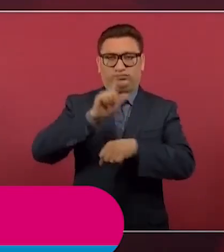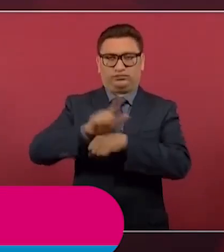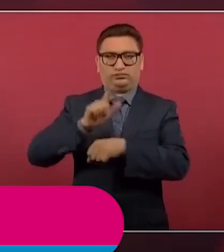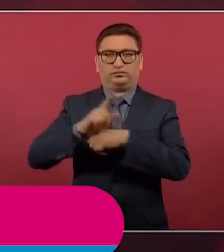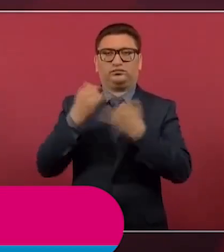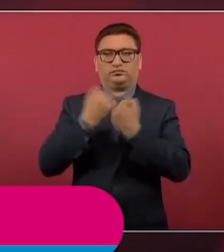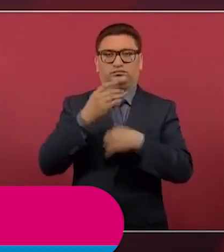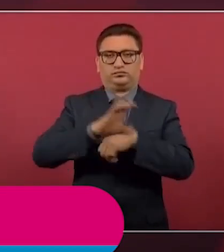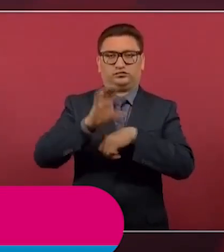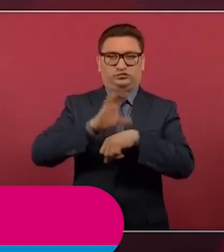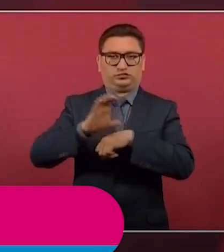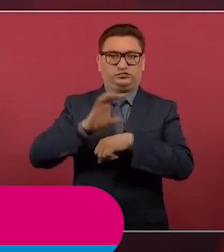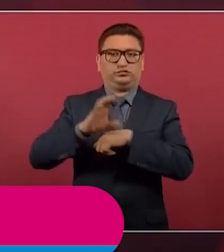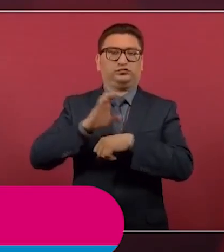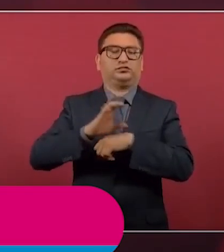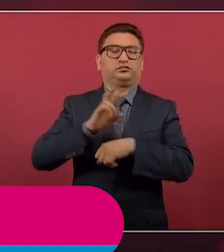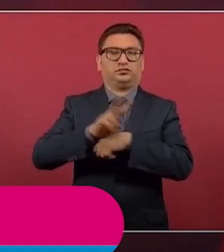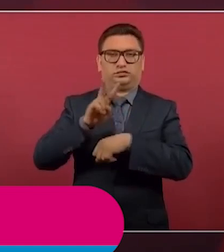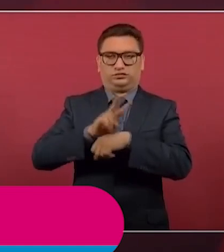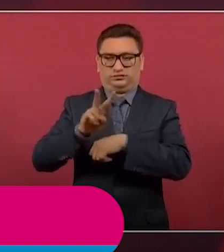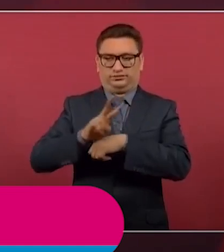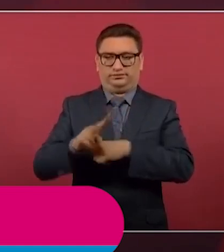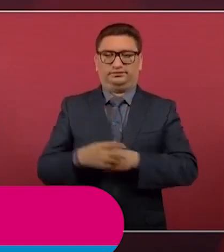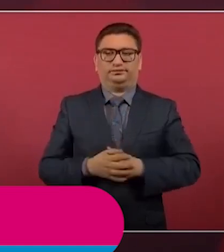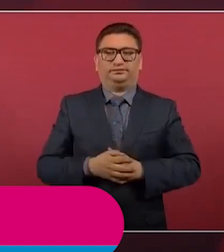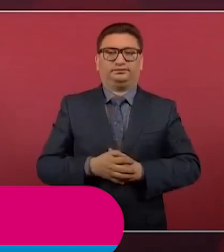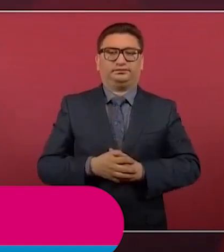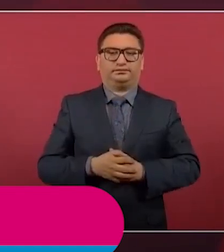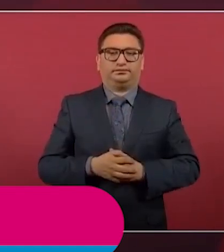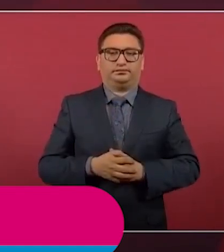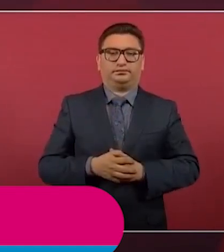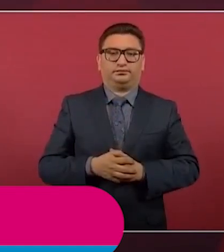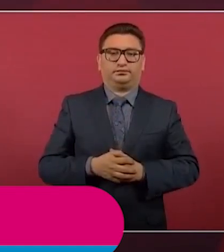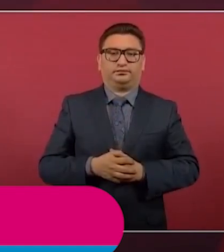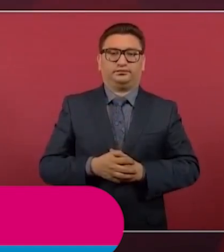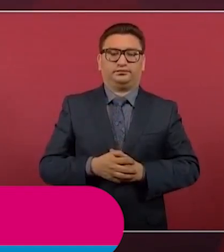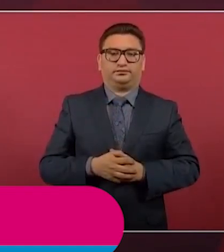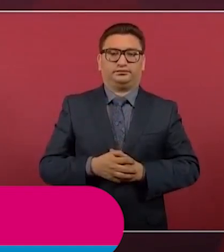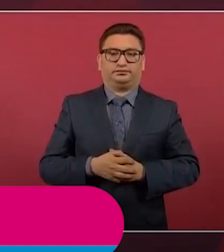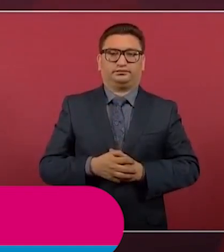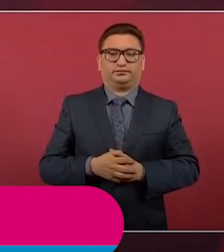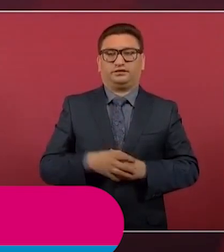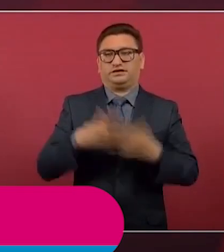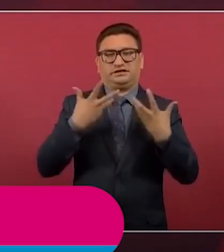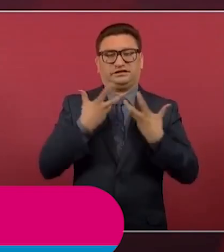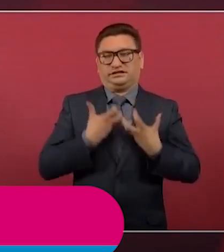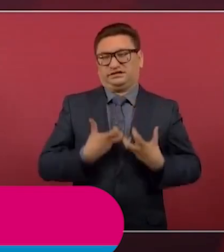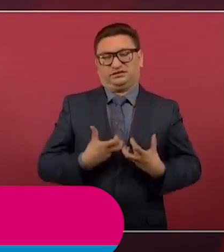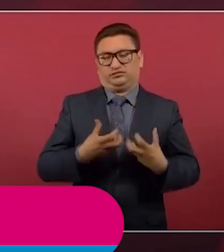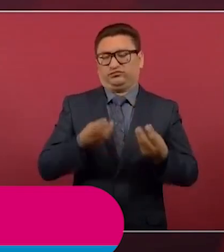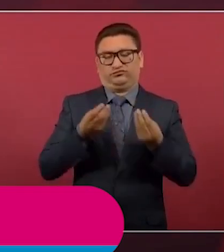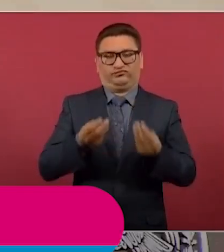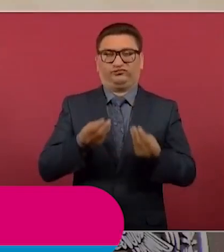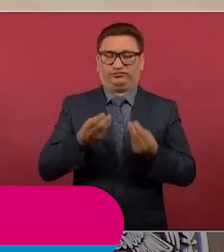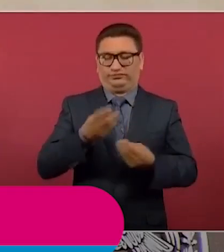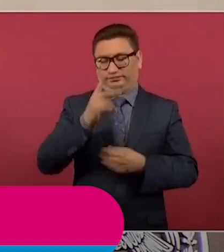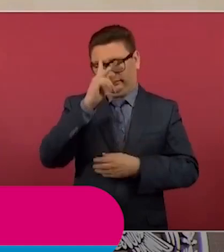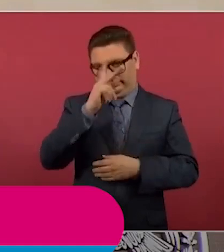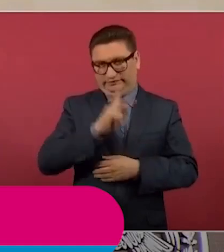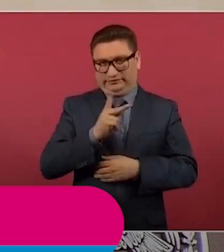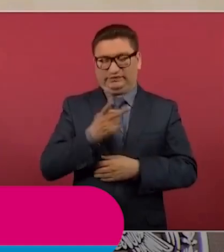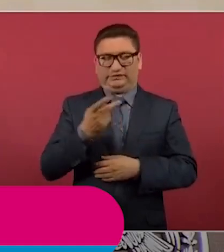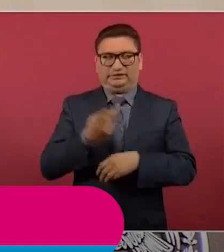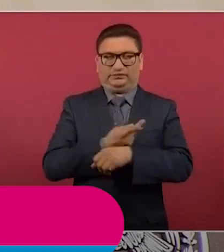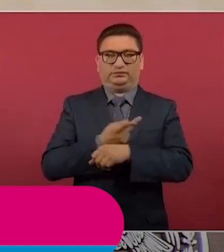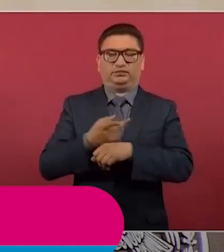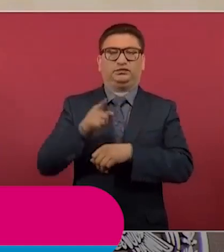de Colombia, de Venezuela. Es muy lamentable lo que sucedió.